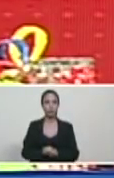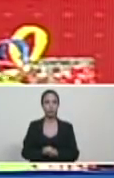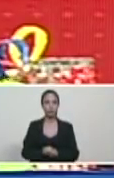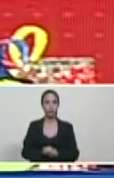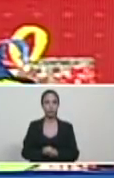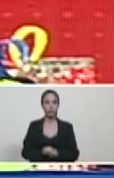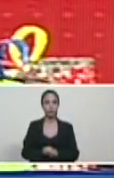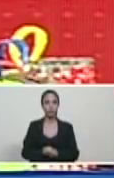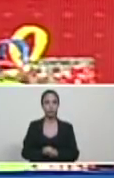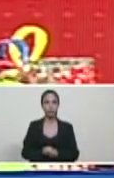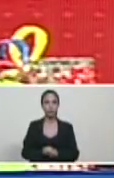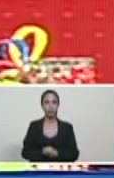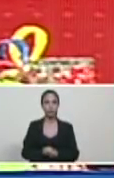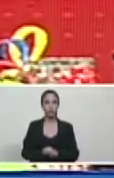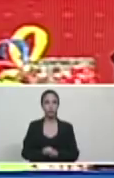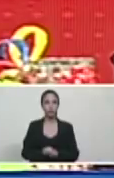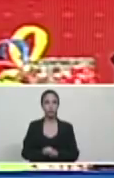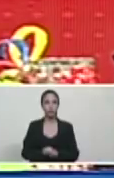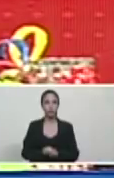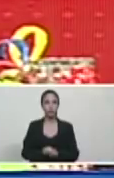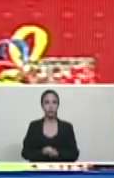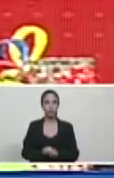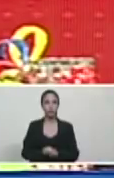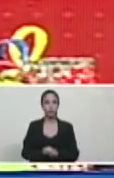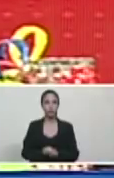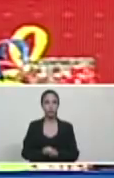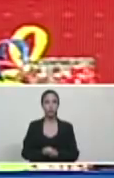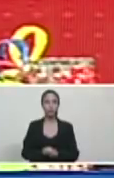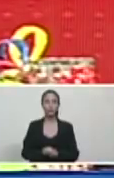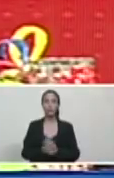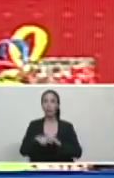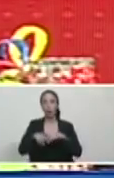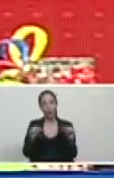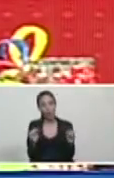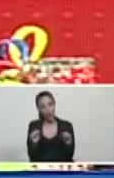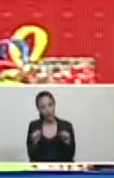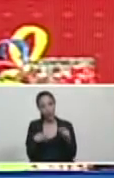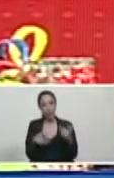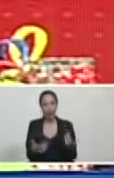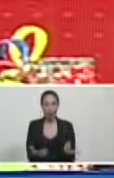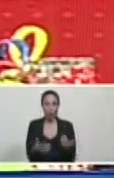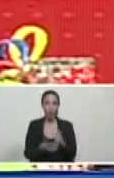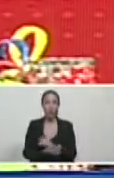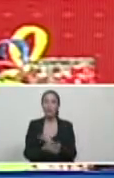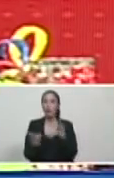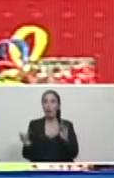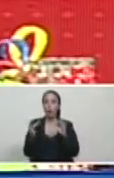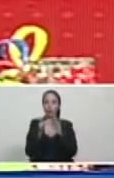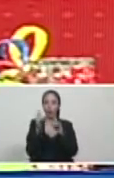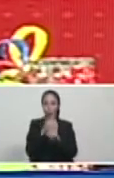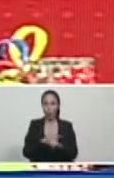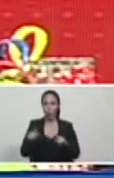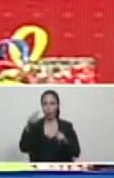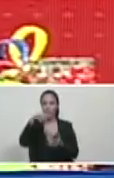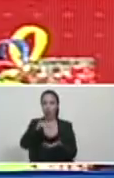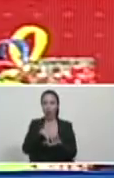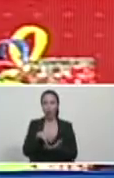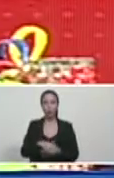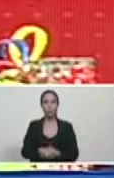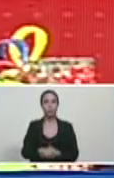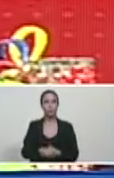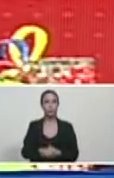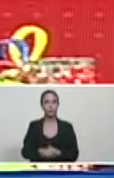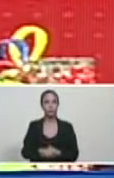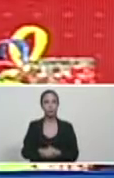social de carácter diverso. Y si de Mérida hoy, día aniversario, el Movimiento por la Paz y la Vida, estamos inaugurando